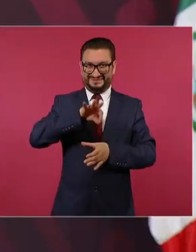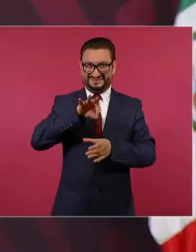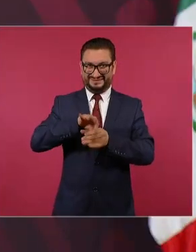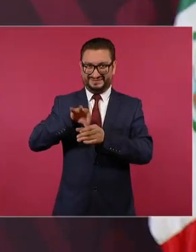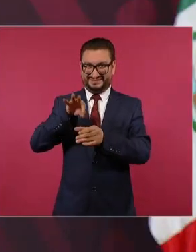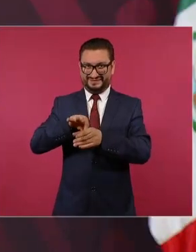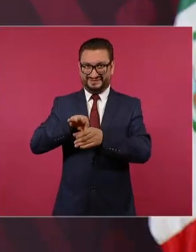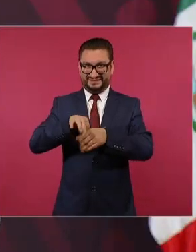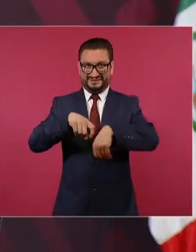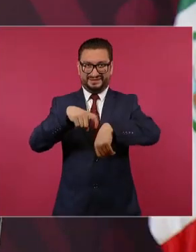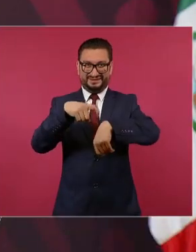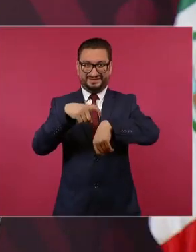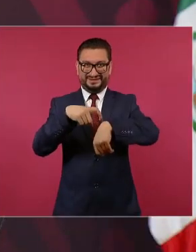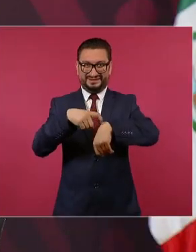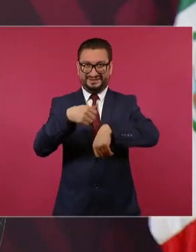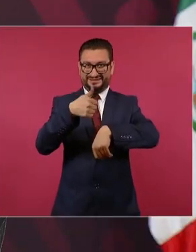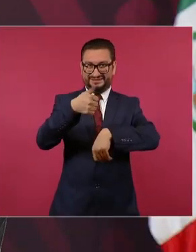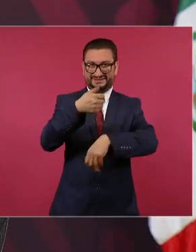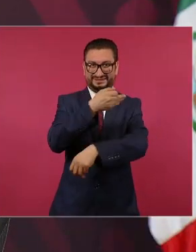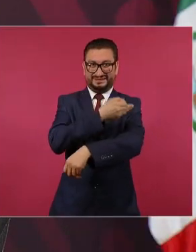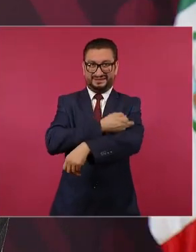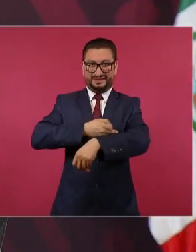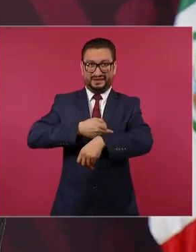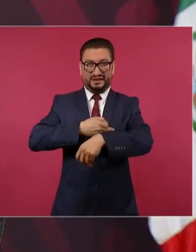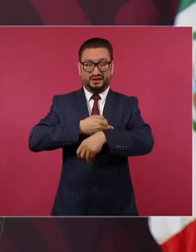a las 6 de la tarde, salen a decir